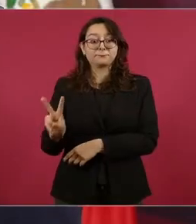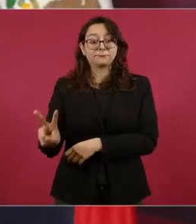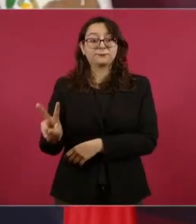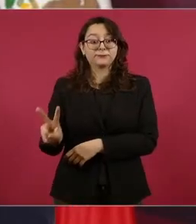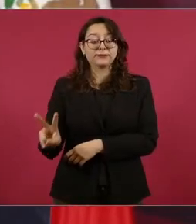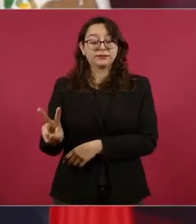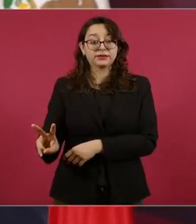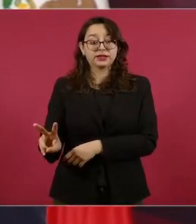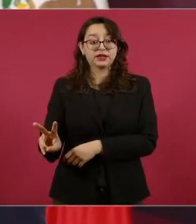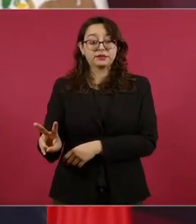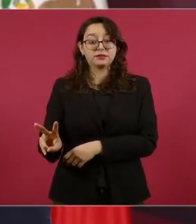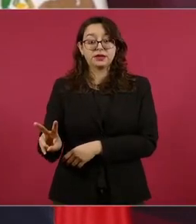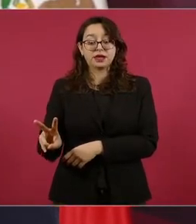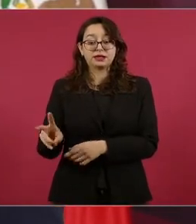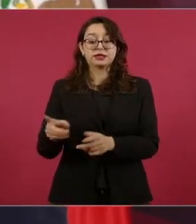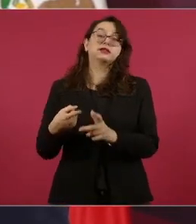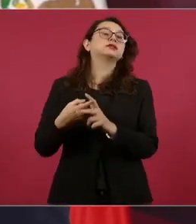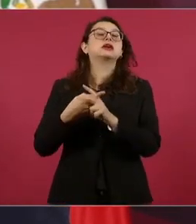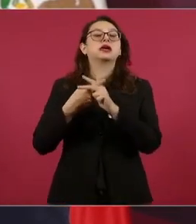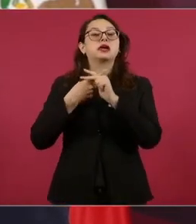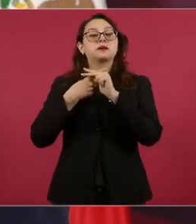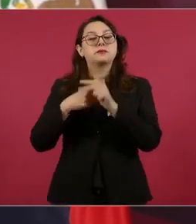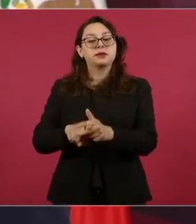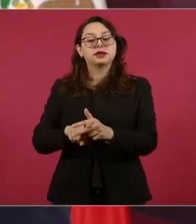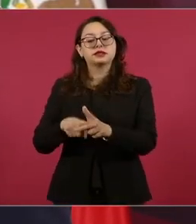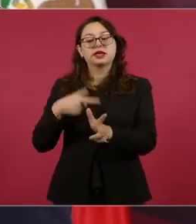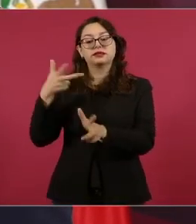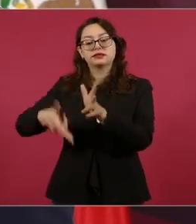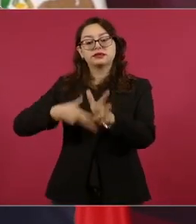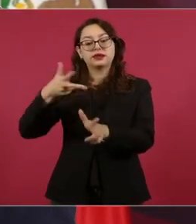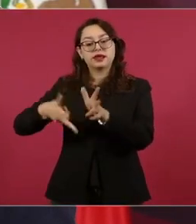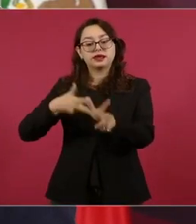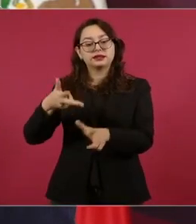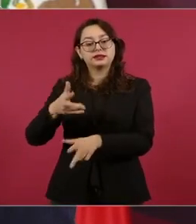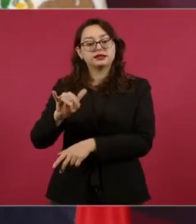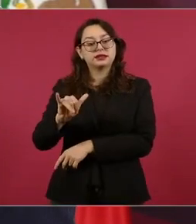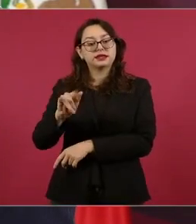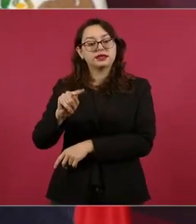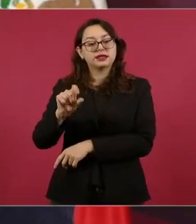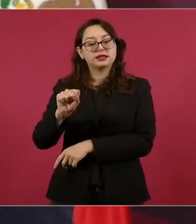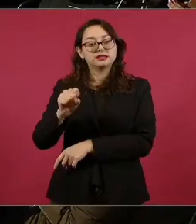trenes de pasajeros en el ismo ya inauguramos